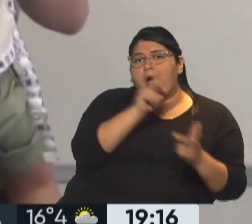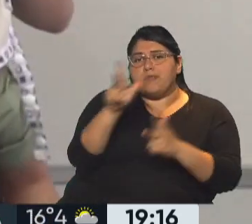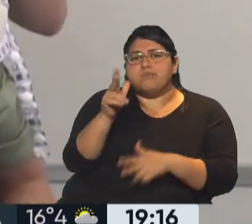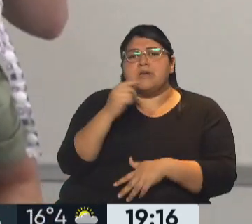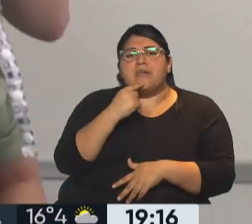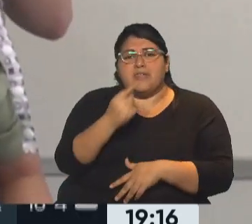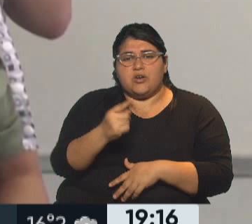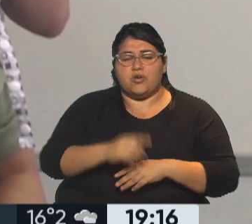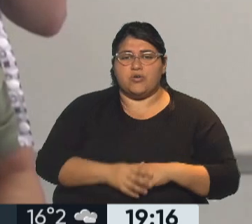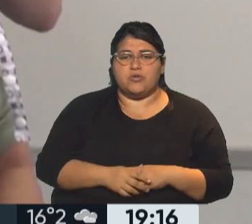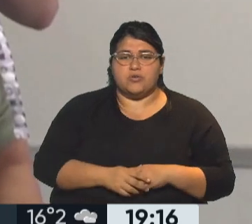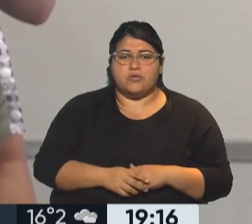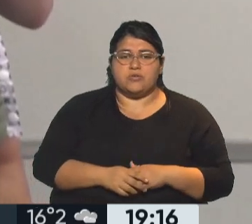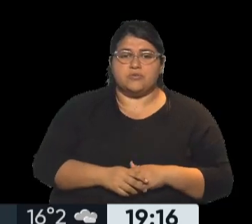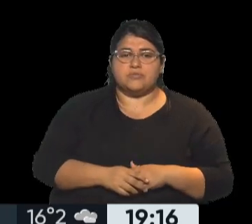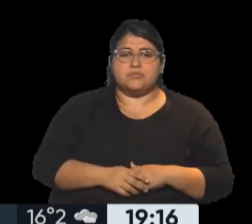escuchamos